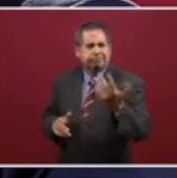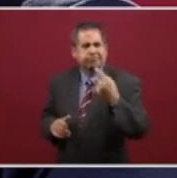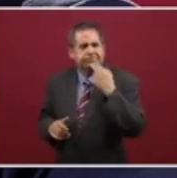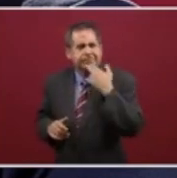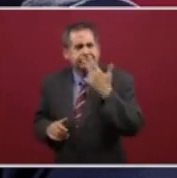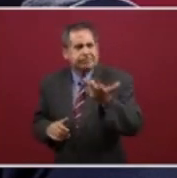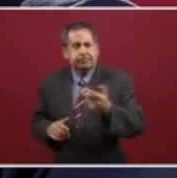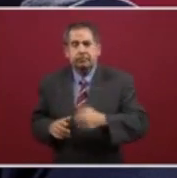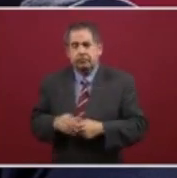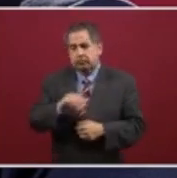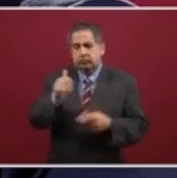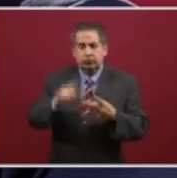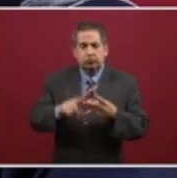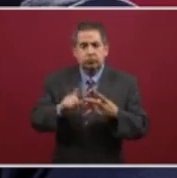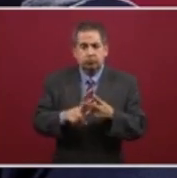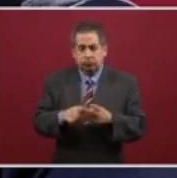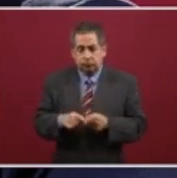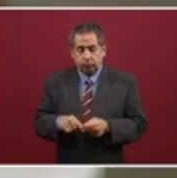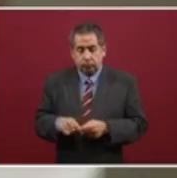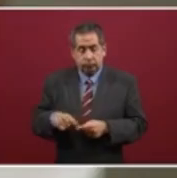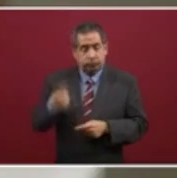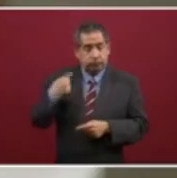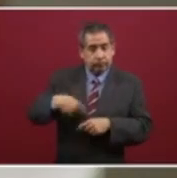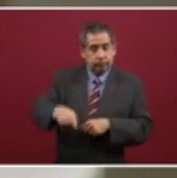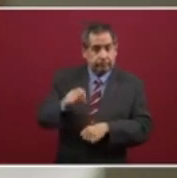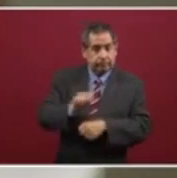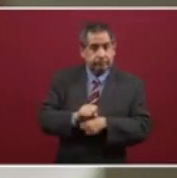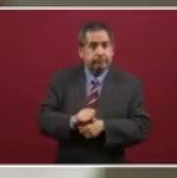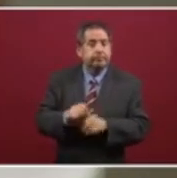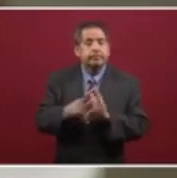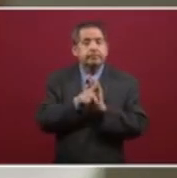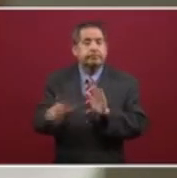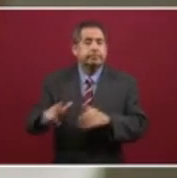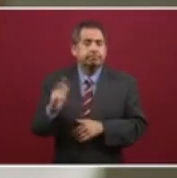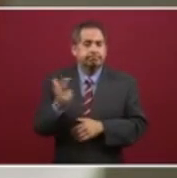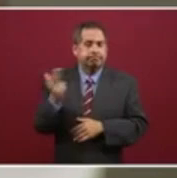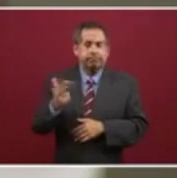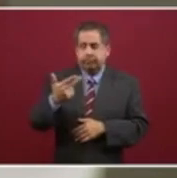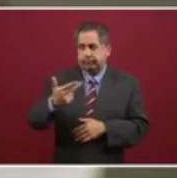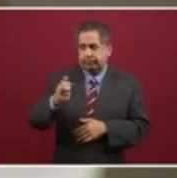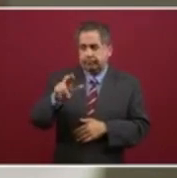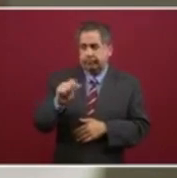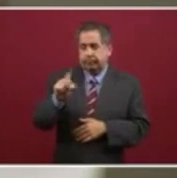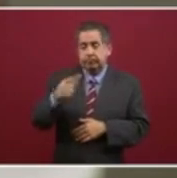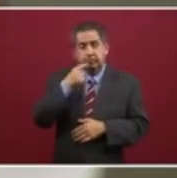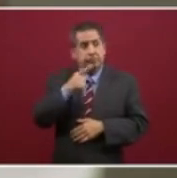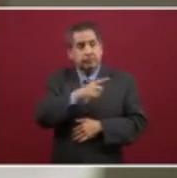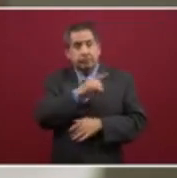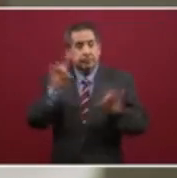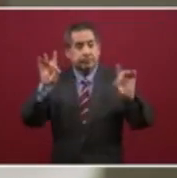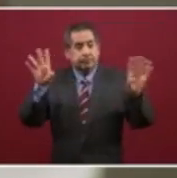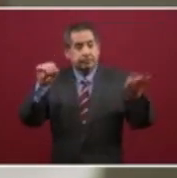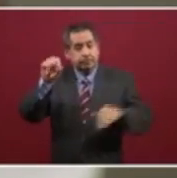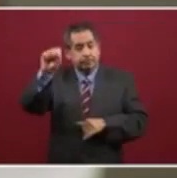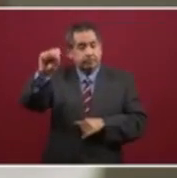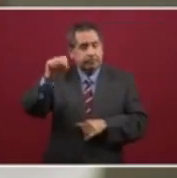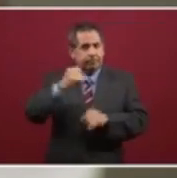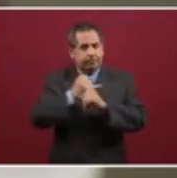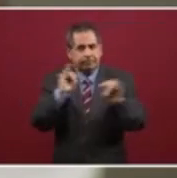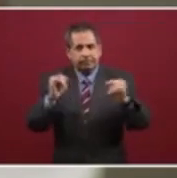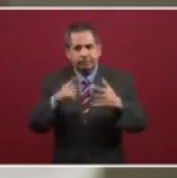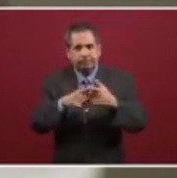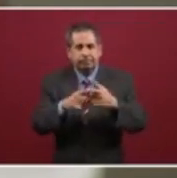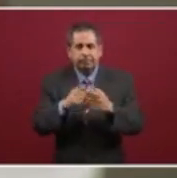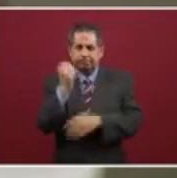también preguntarle, por otro lado, esta semana en el Heraldo de México publicamos que el Ángel de la Independencia tiene 59 afectaciones